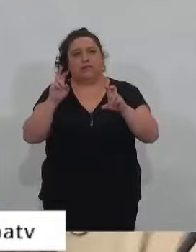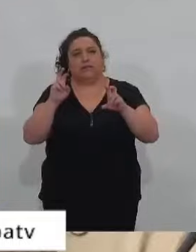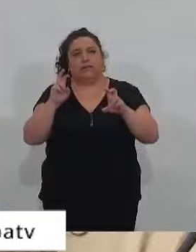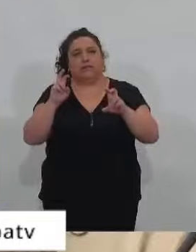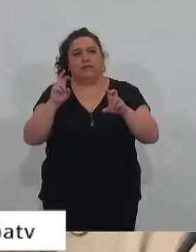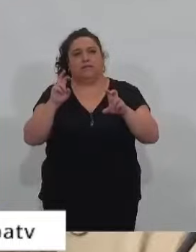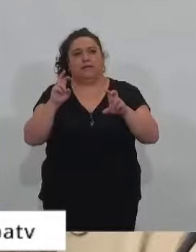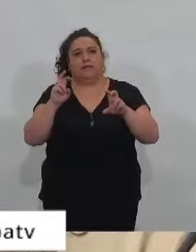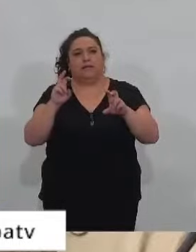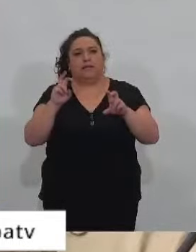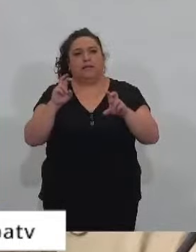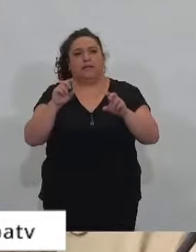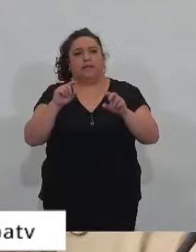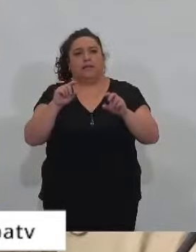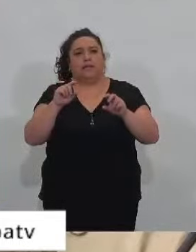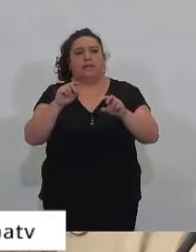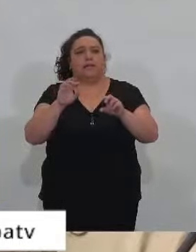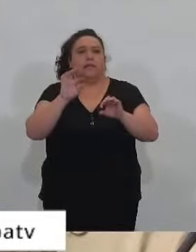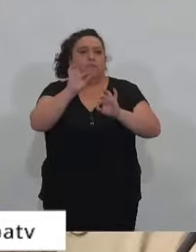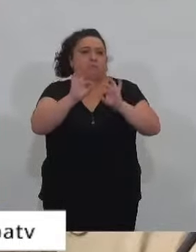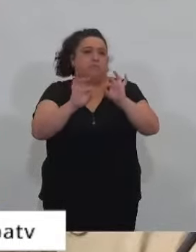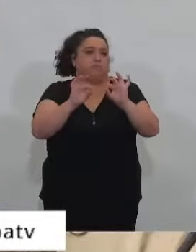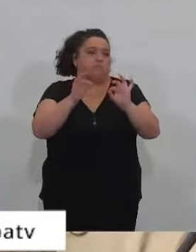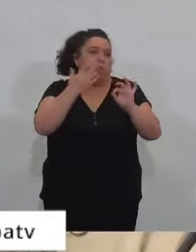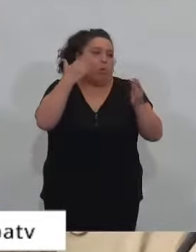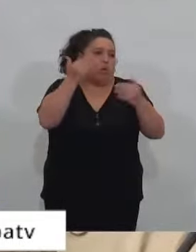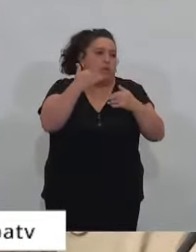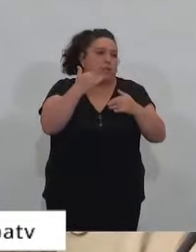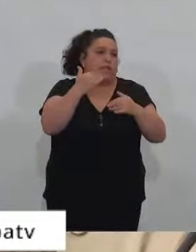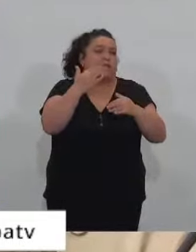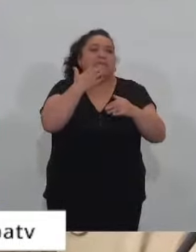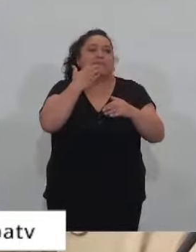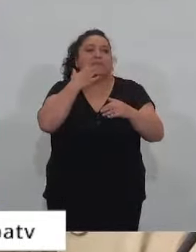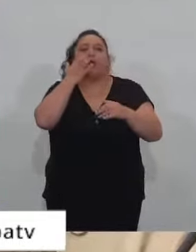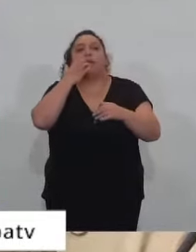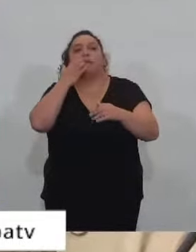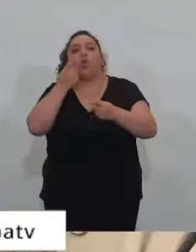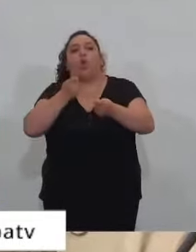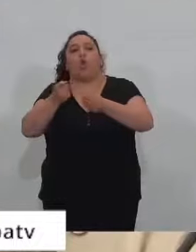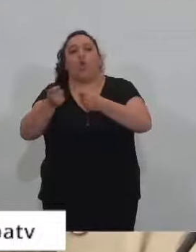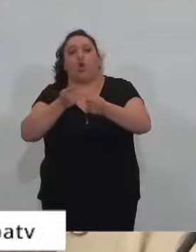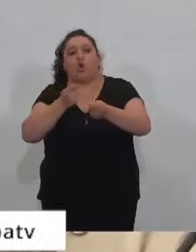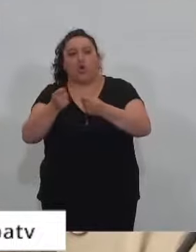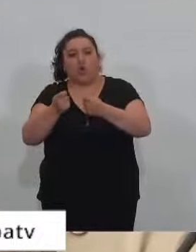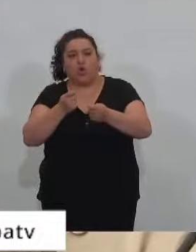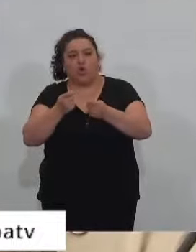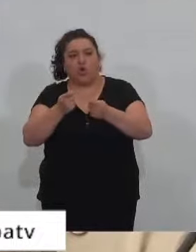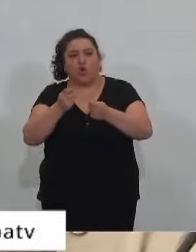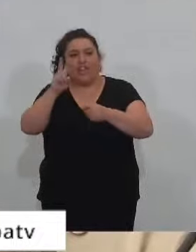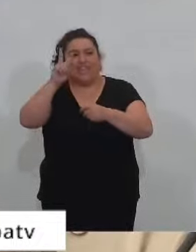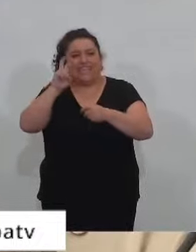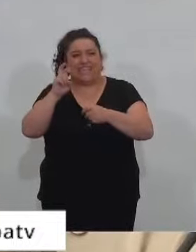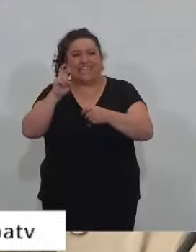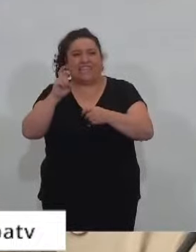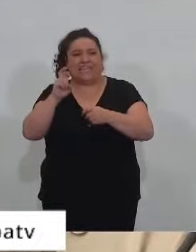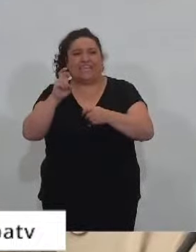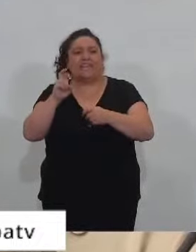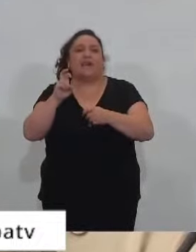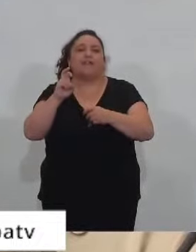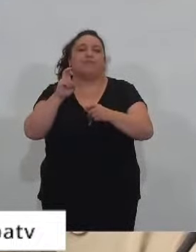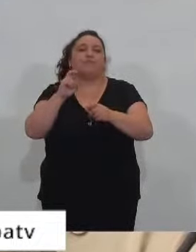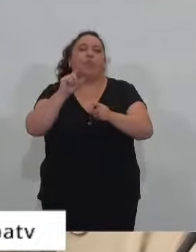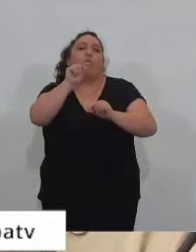inspeccionar. Sí, como los controles de ratización, de desinfectación y desinsectación, que